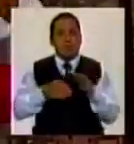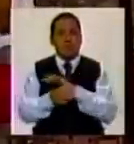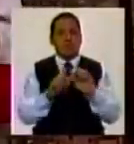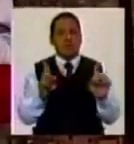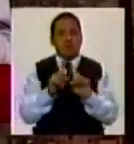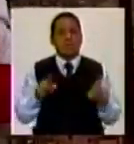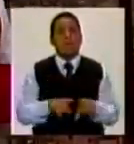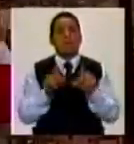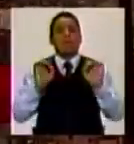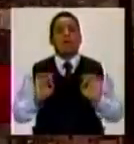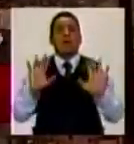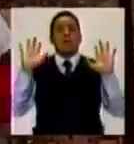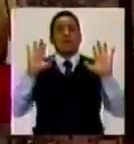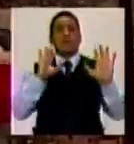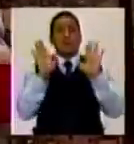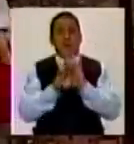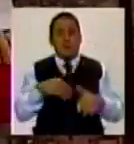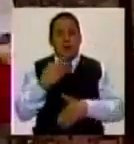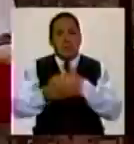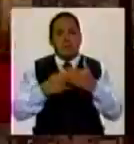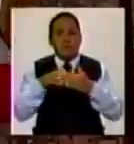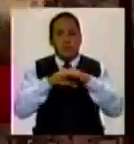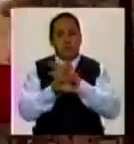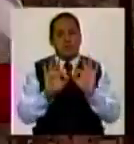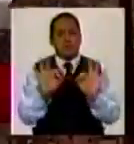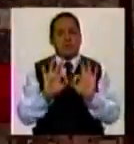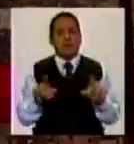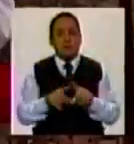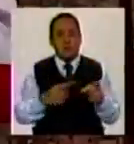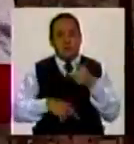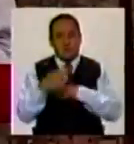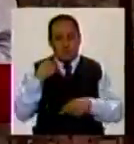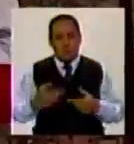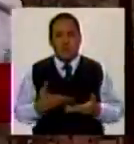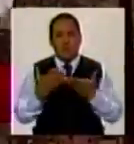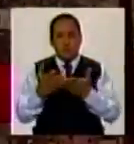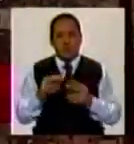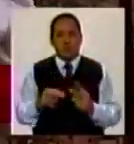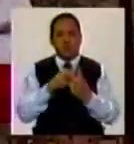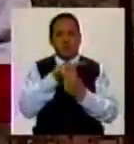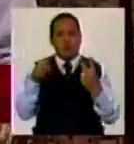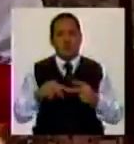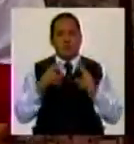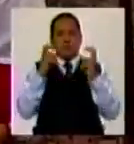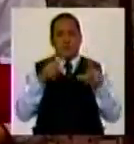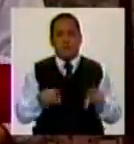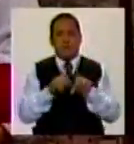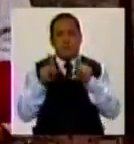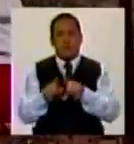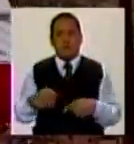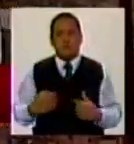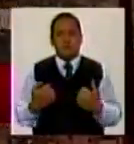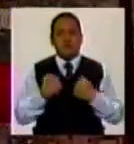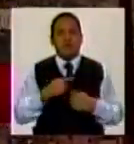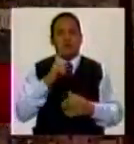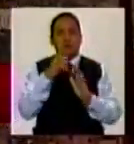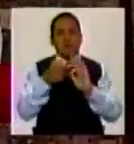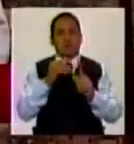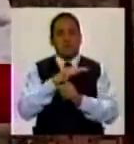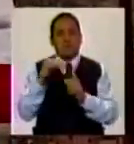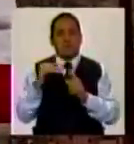A Dios gracias que se cayó cuando no había nadie adentro. Regreso después con los otros dos temas. Mi contrincante tiene todavía un minuto y